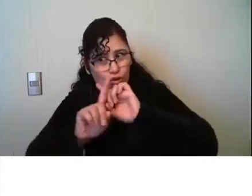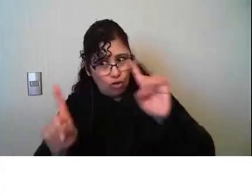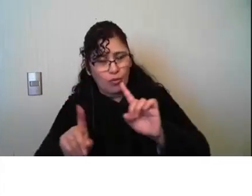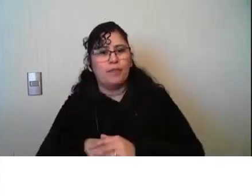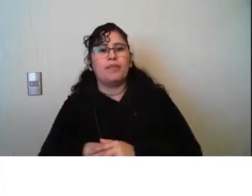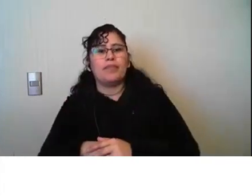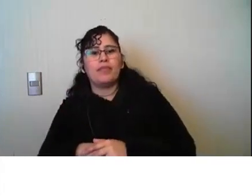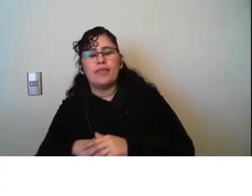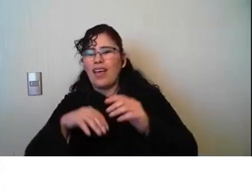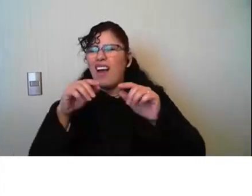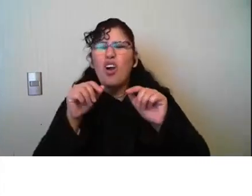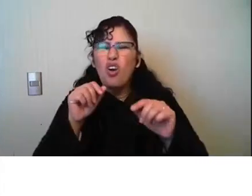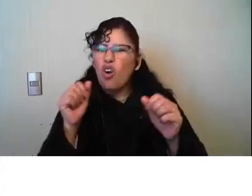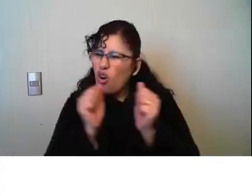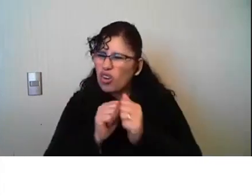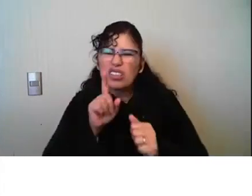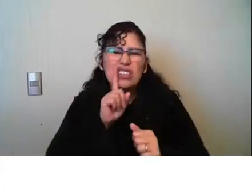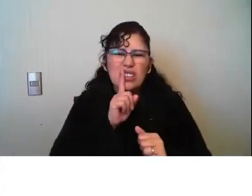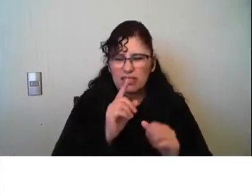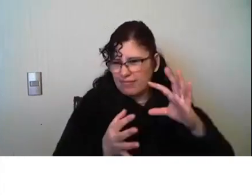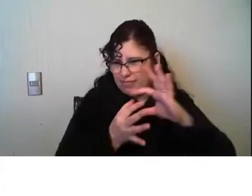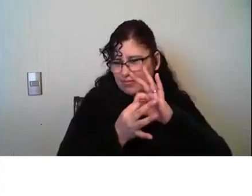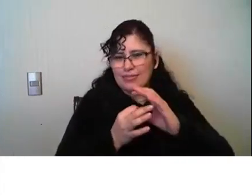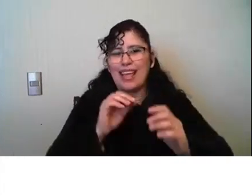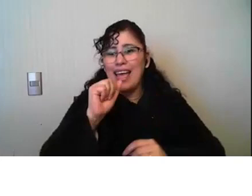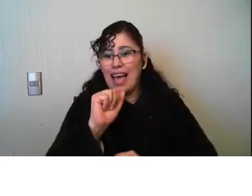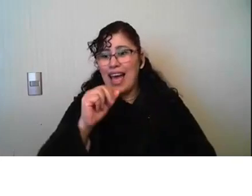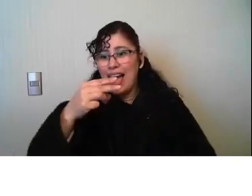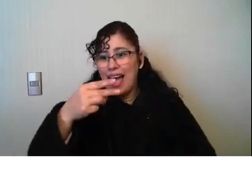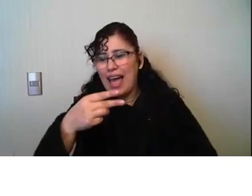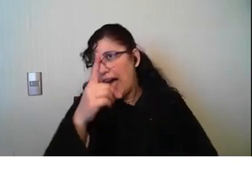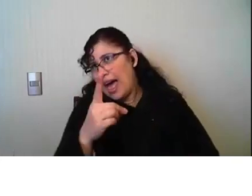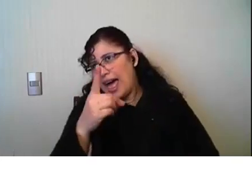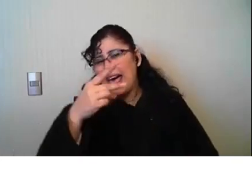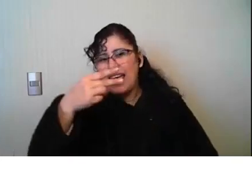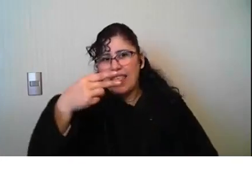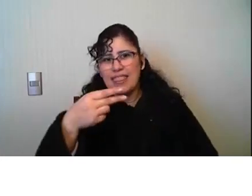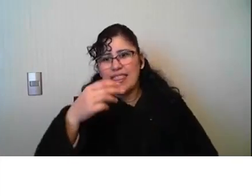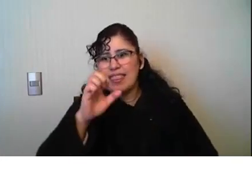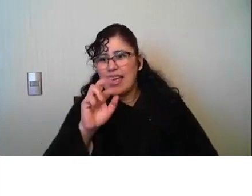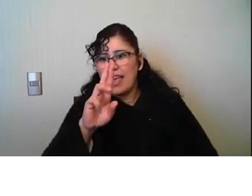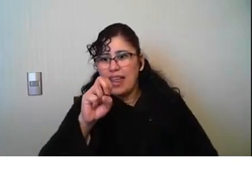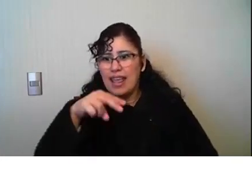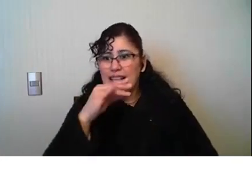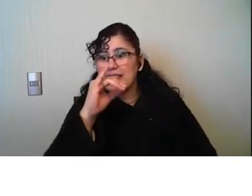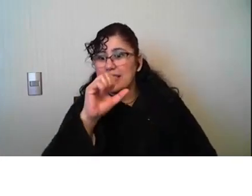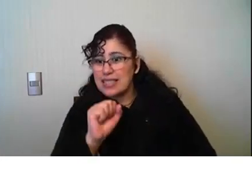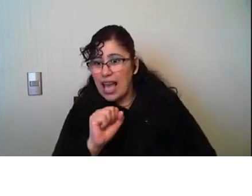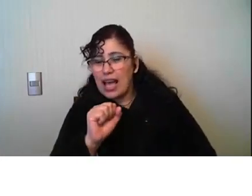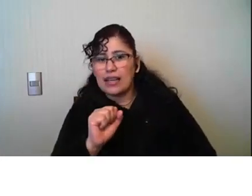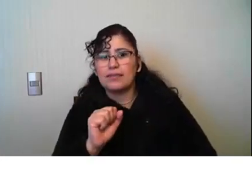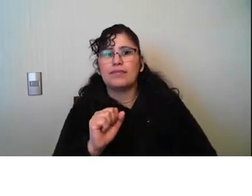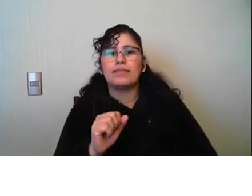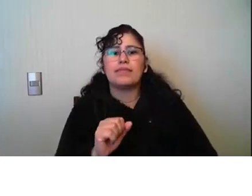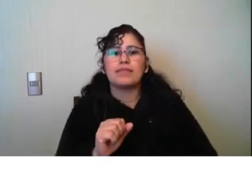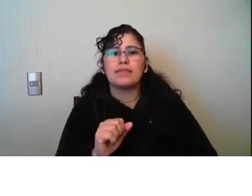intertalámica, que se presenta, ¿cierto?, en cerca del 70% de las personas. El 30% no